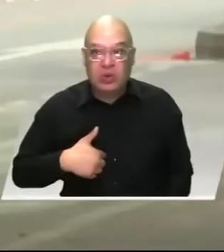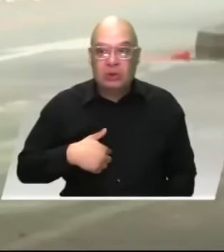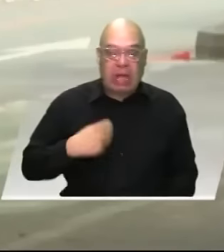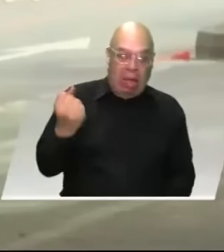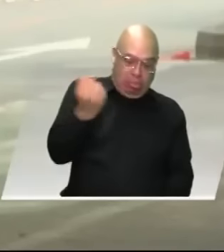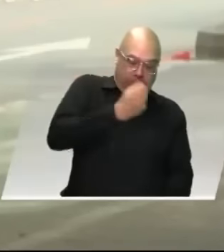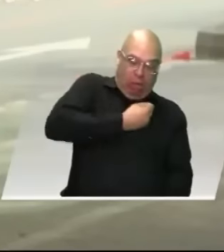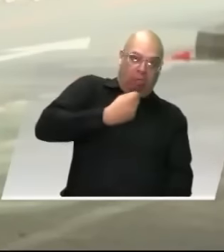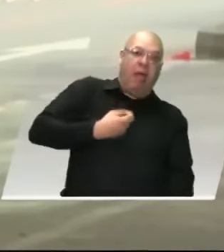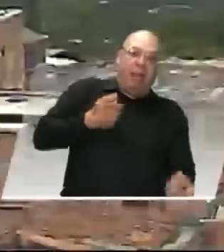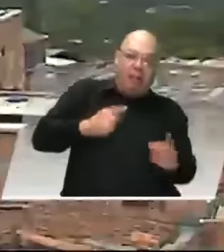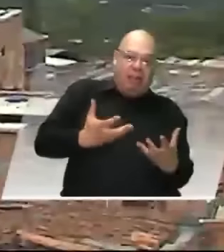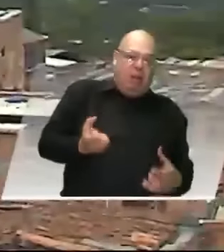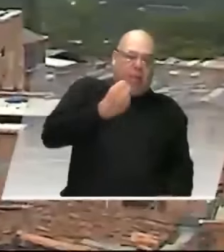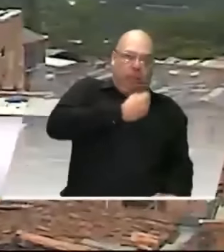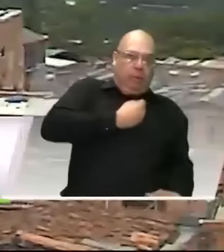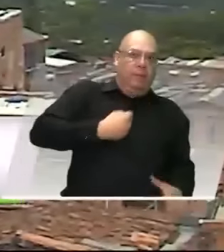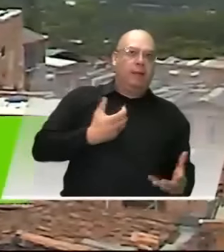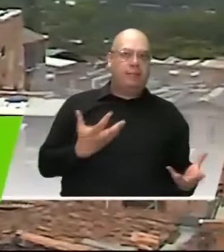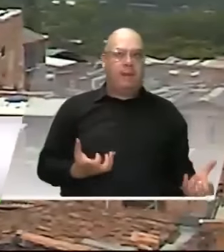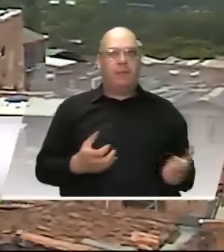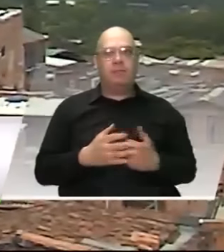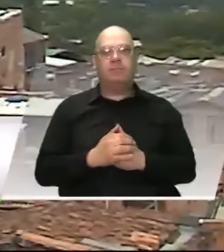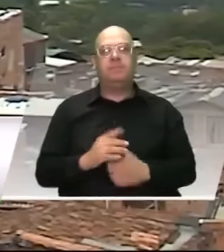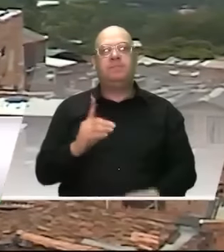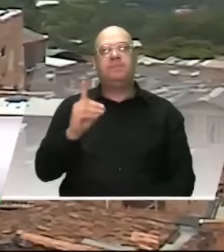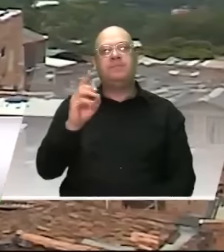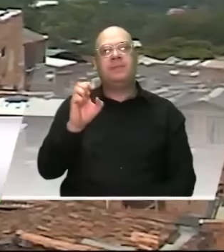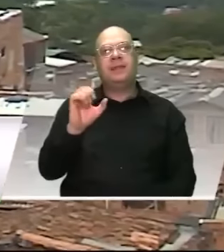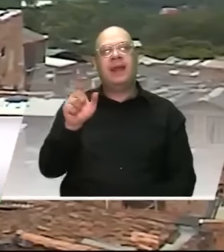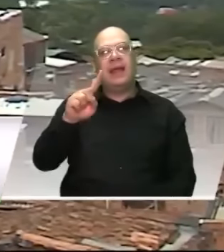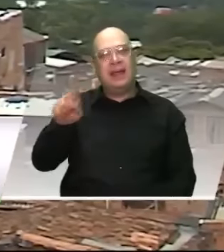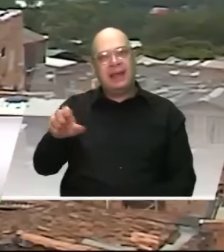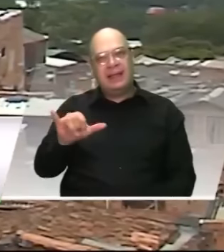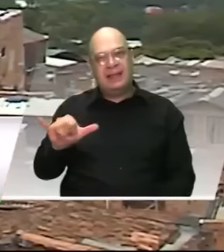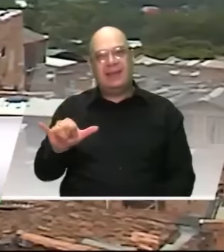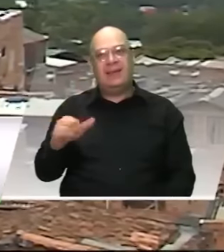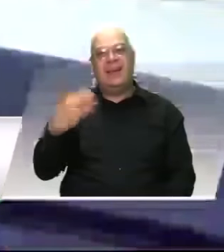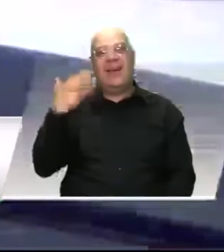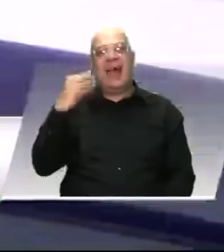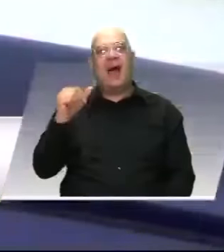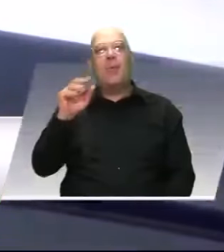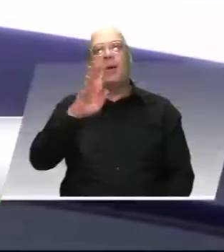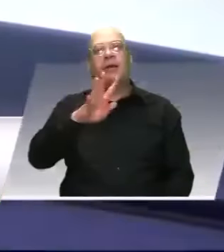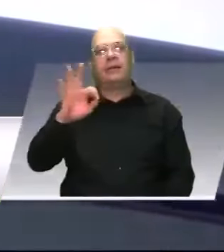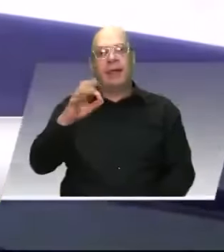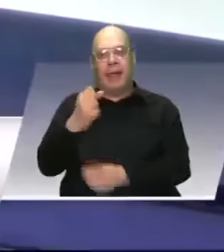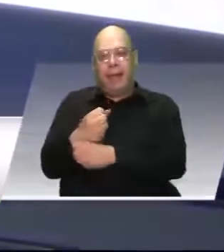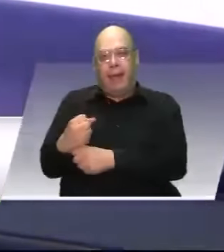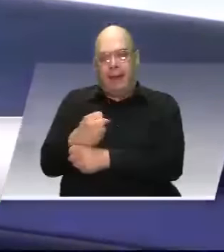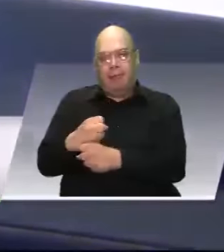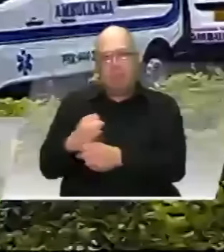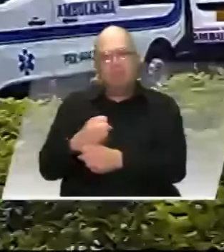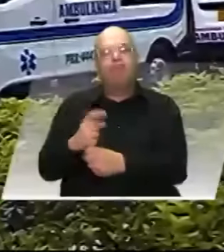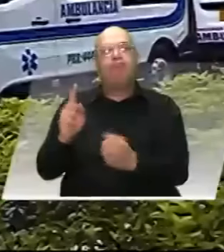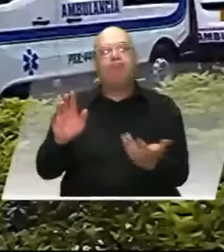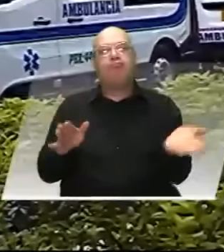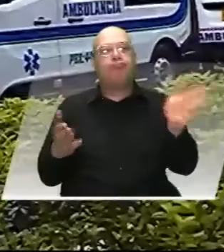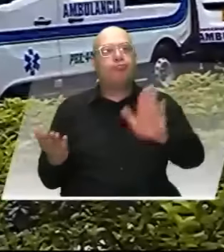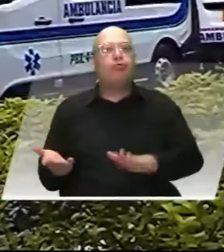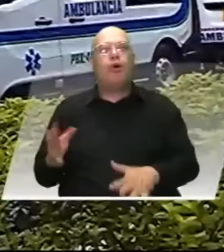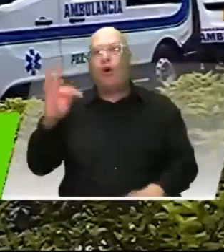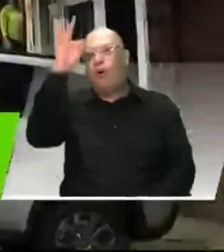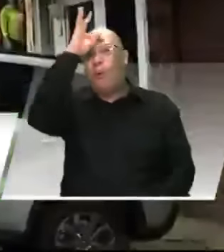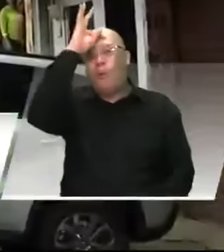la vida. Daisy Janet Vargas Castro, una mujer de 43 años, lamentablemente perdió la vida en el hospital después de